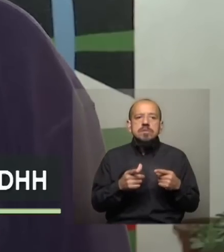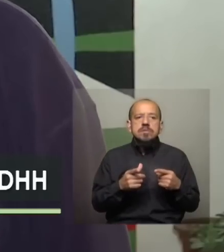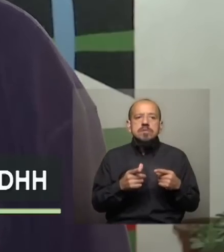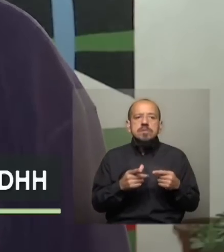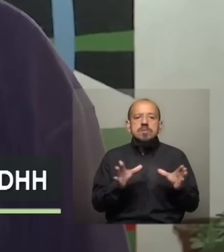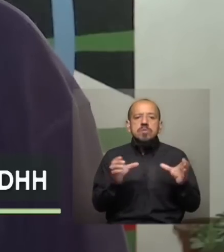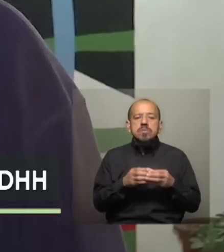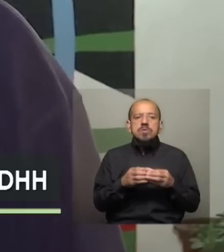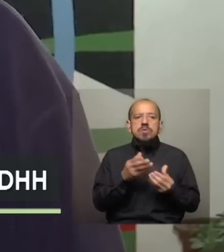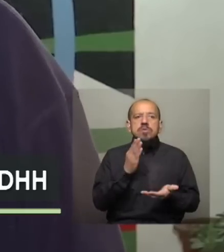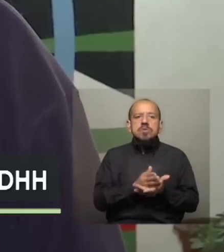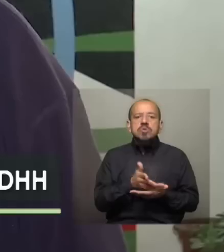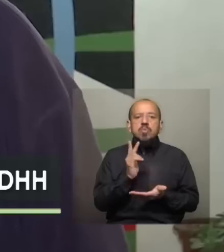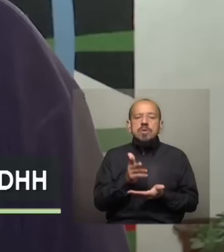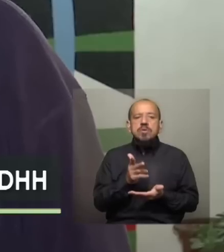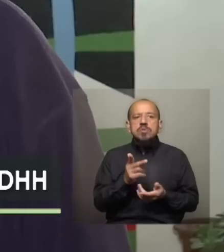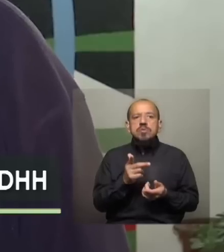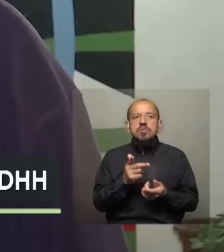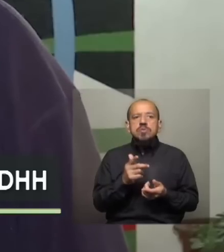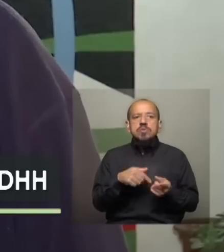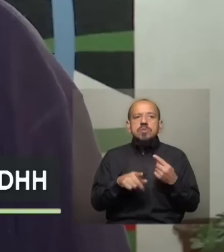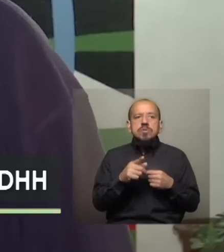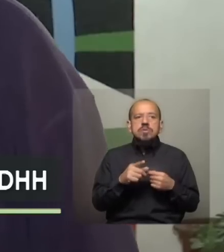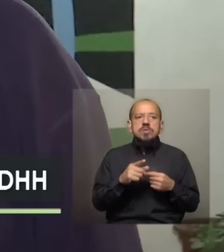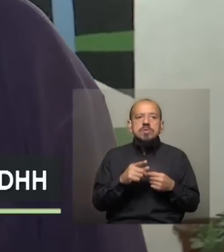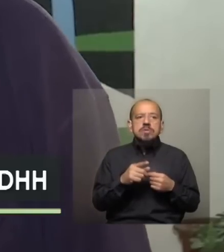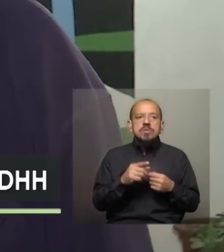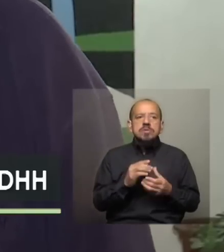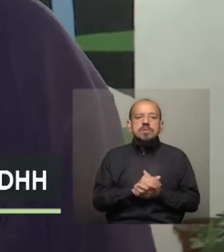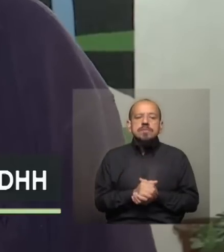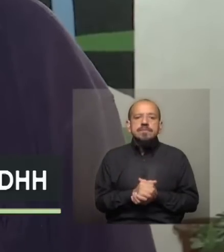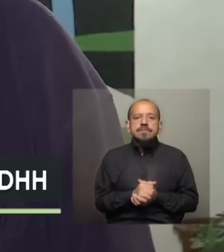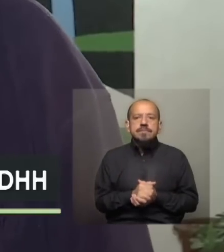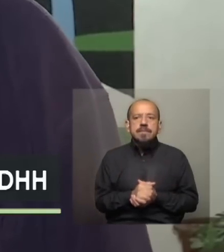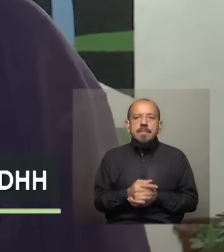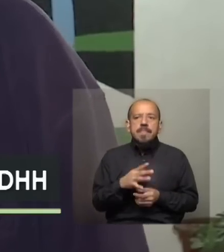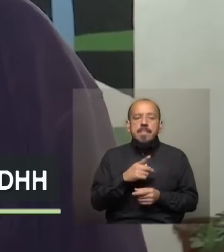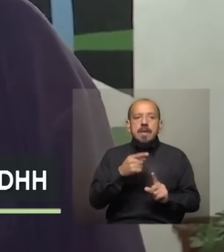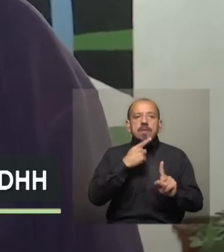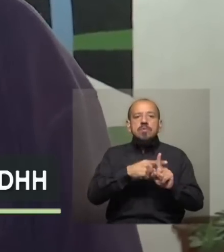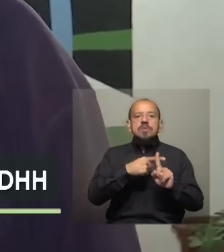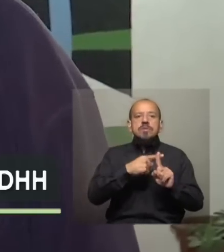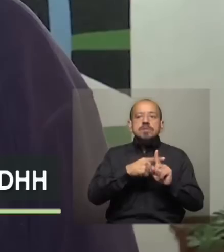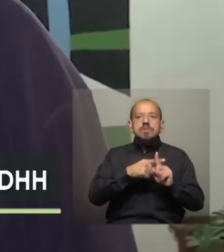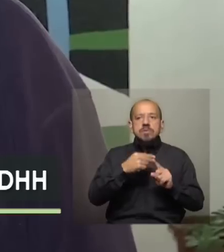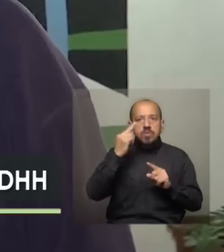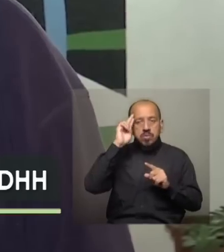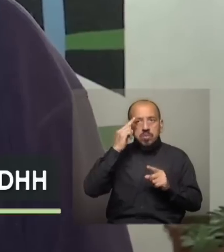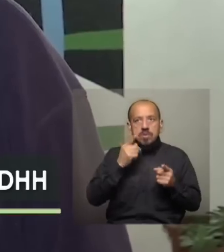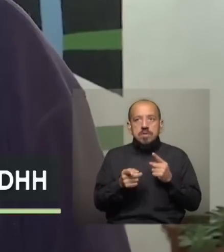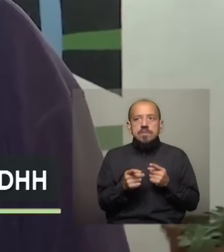la comisión de derechos humanos de la Corte Interamericana ya hay un precedente positivo en Uruguay